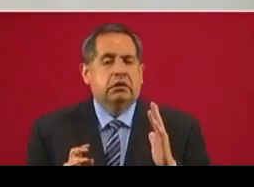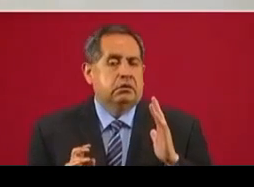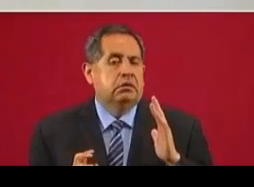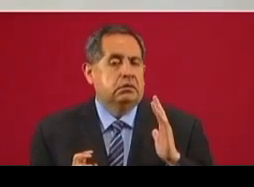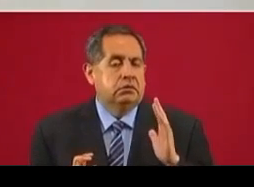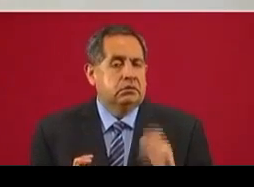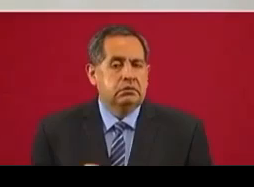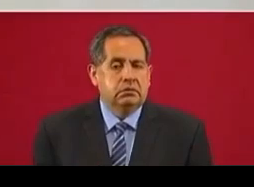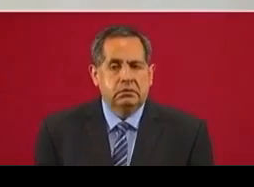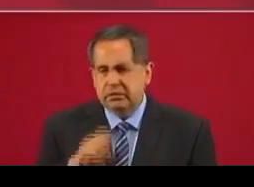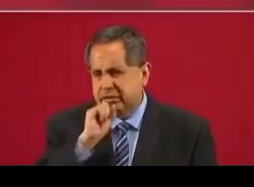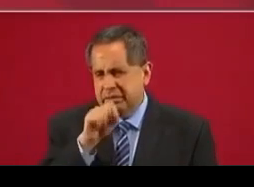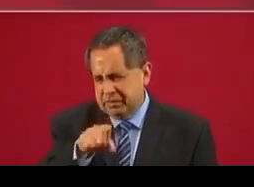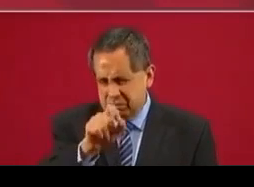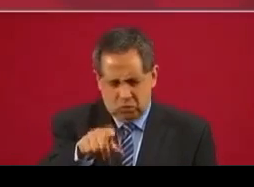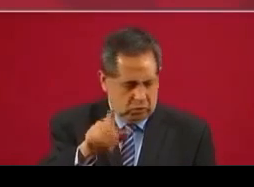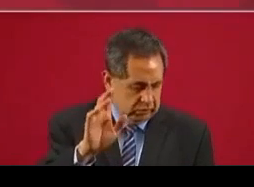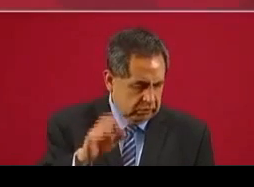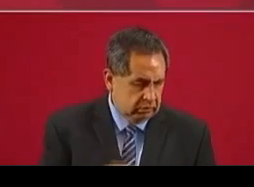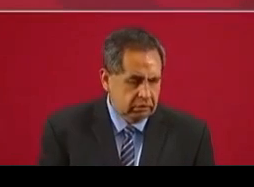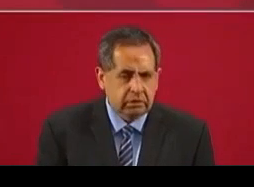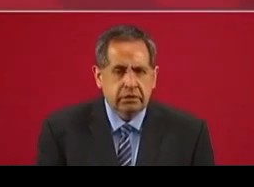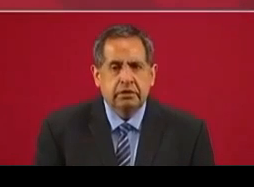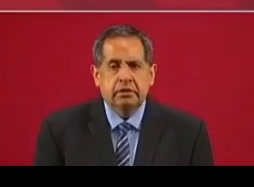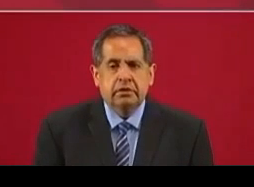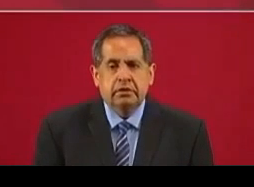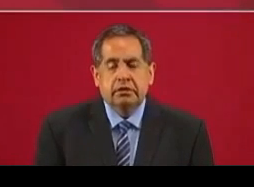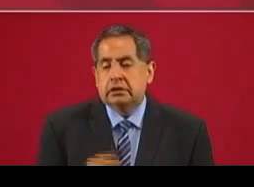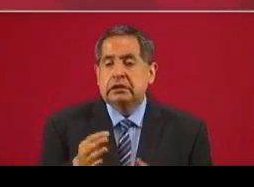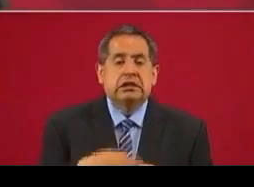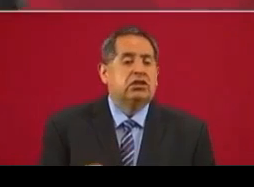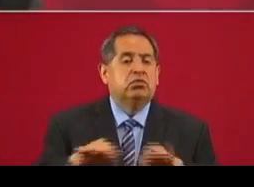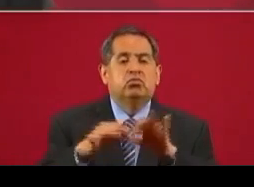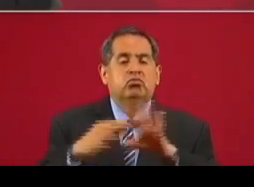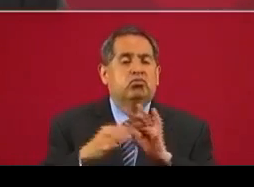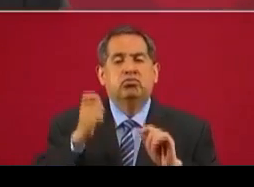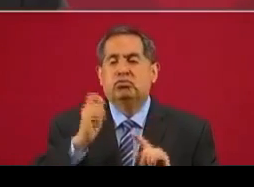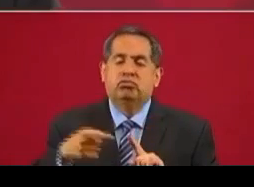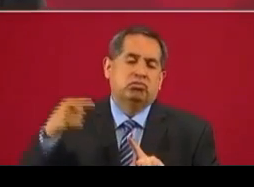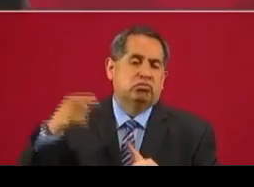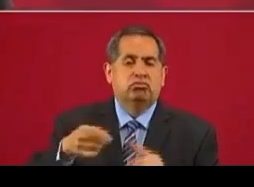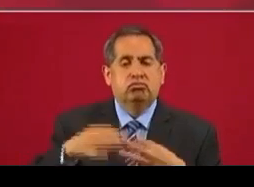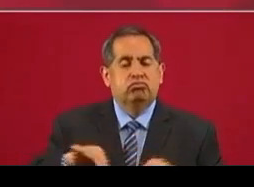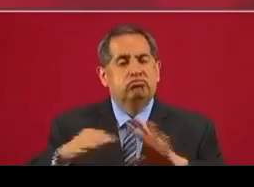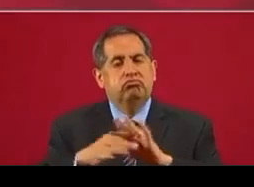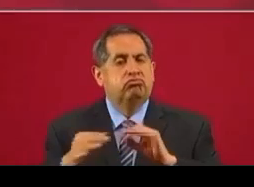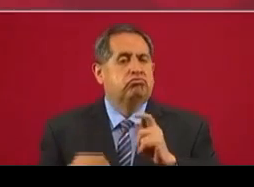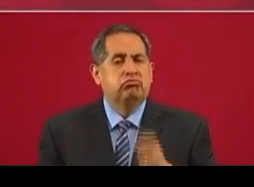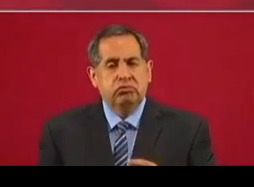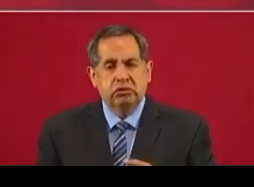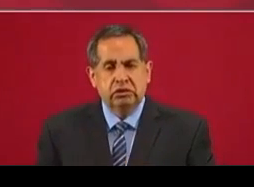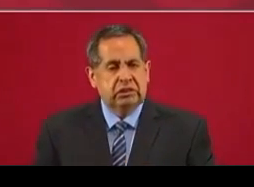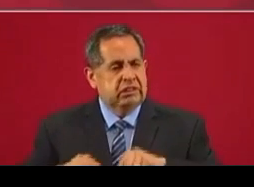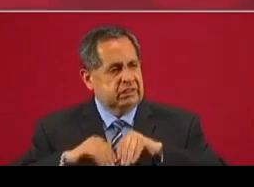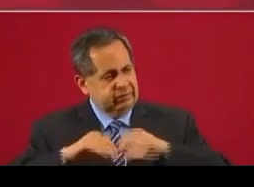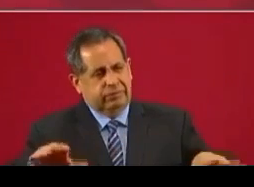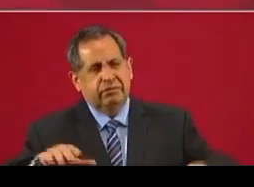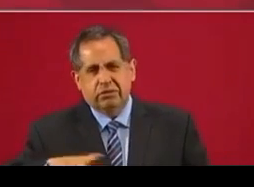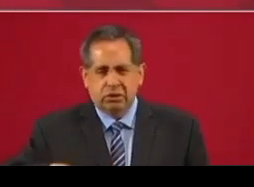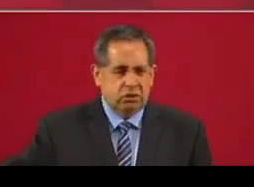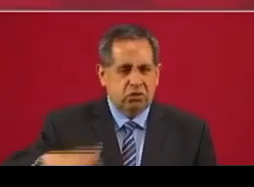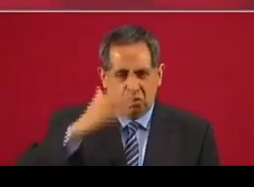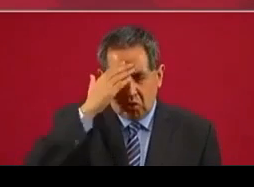y también en este caso es importante ya que se conozca cuál es